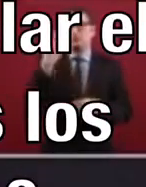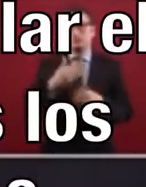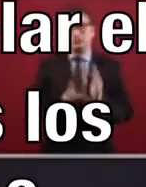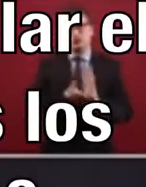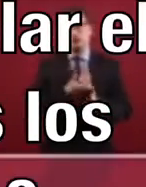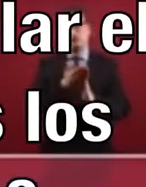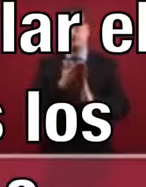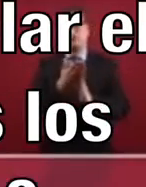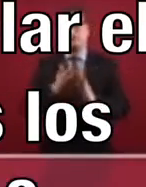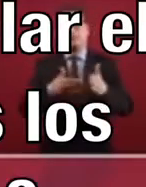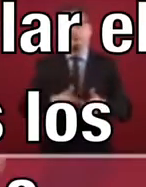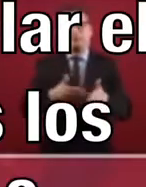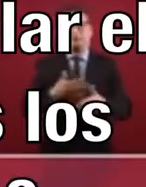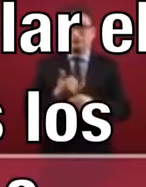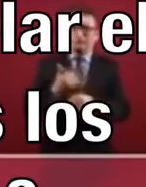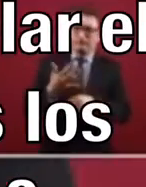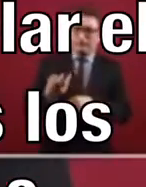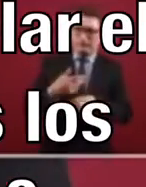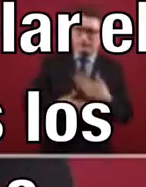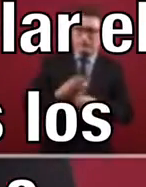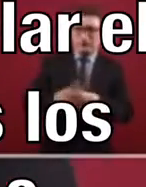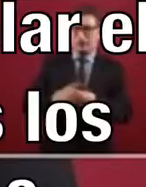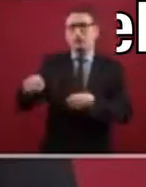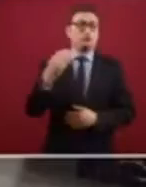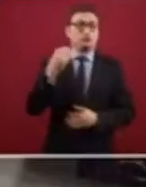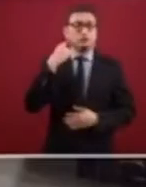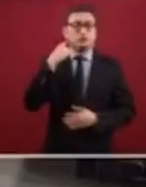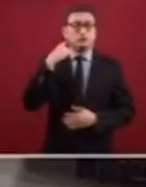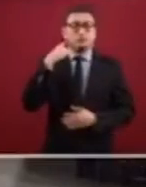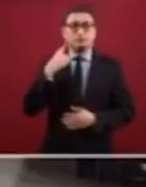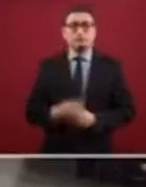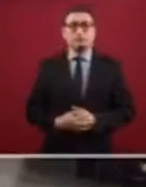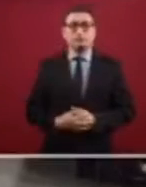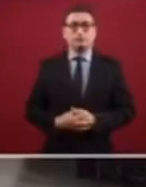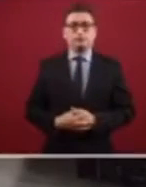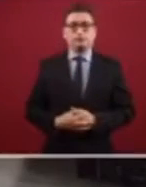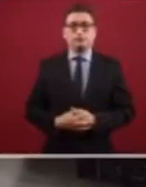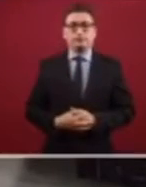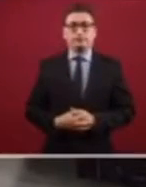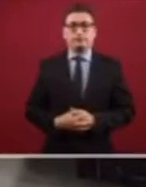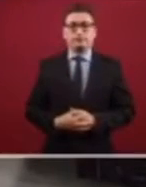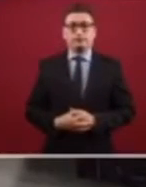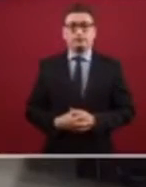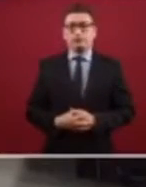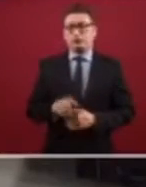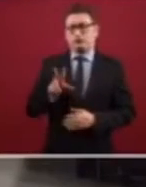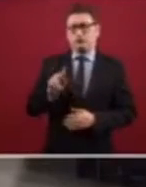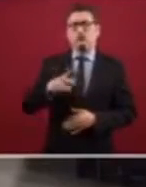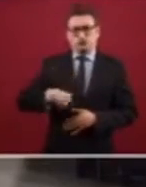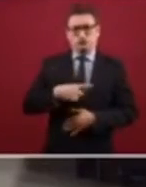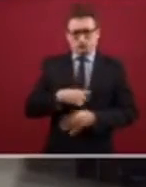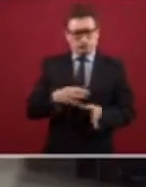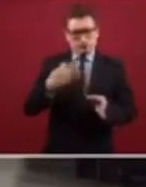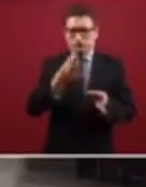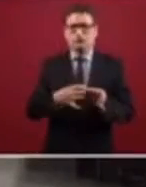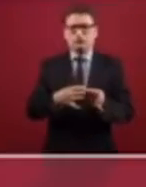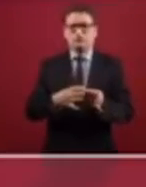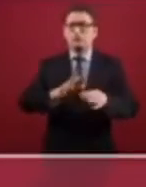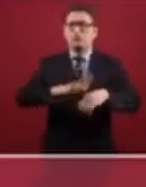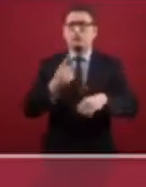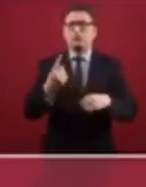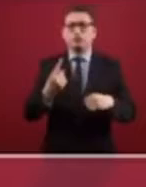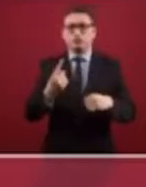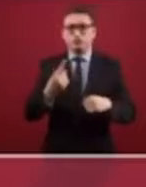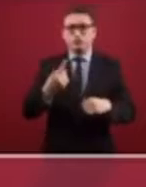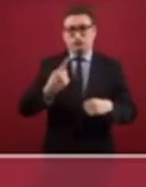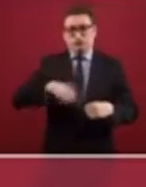detener una obra sin fundamento? No, vamos a cumplir porque